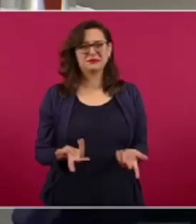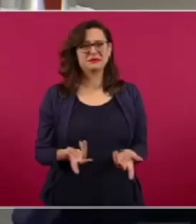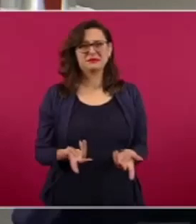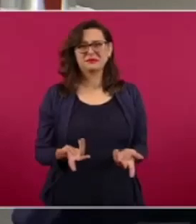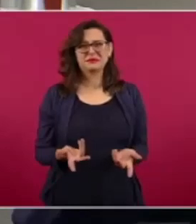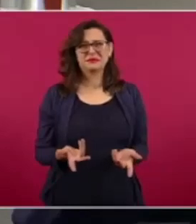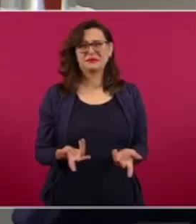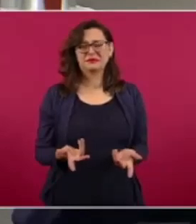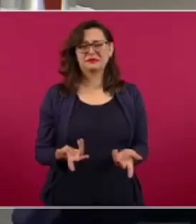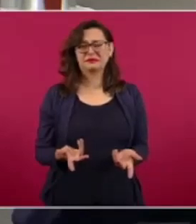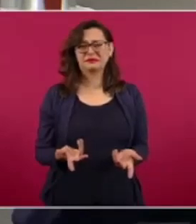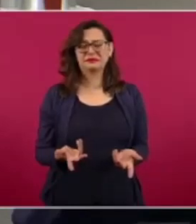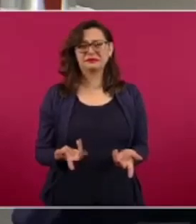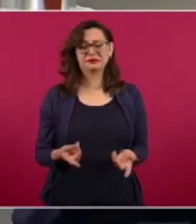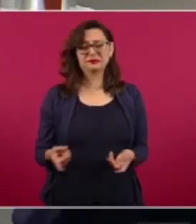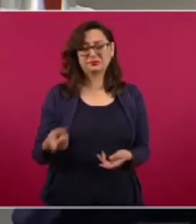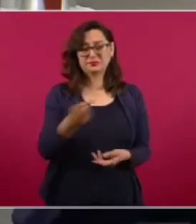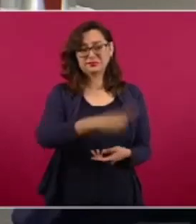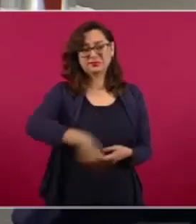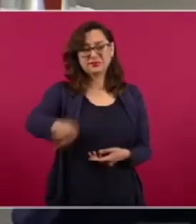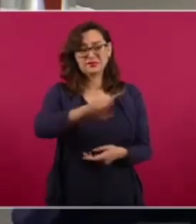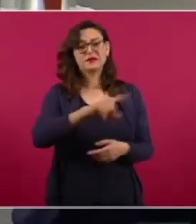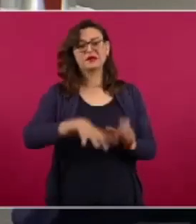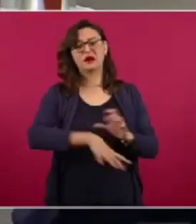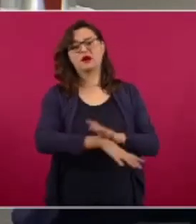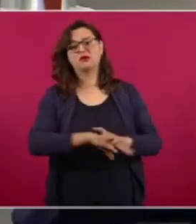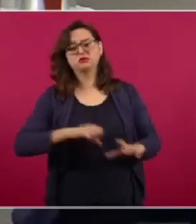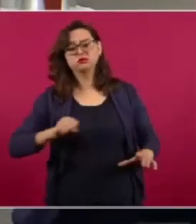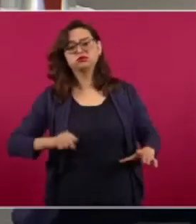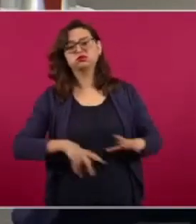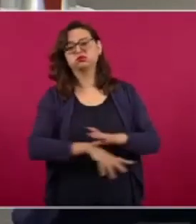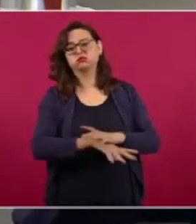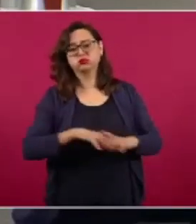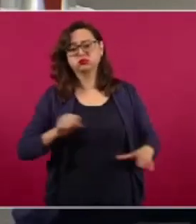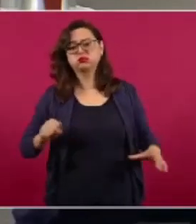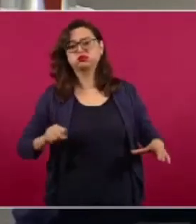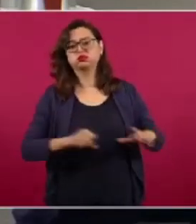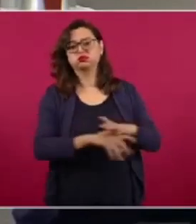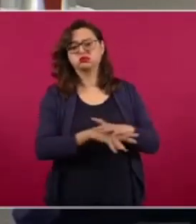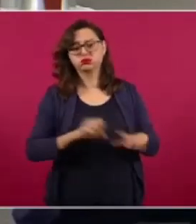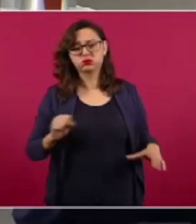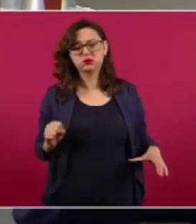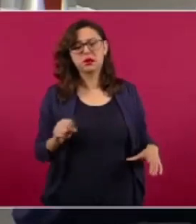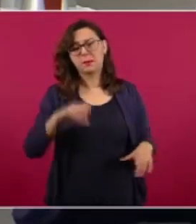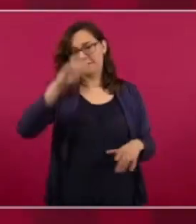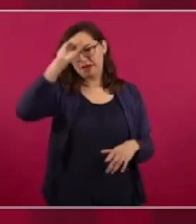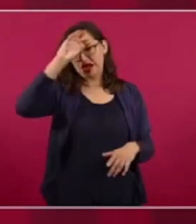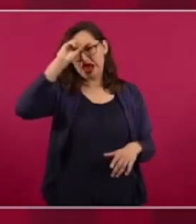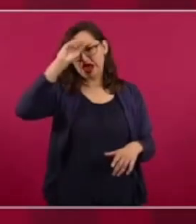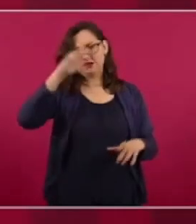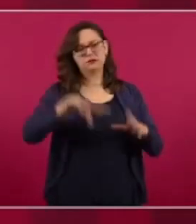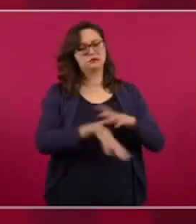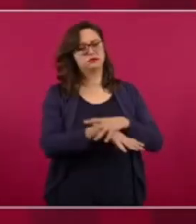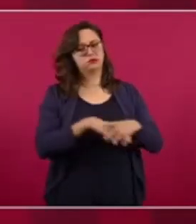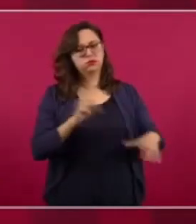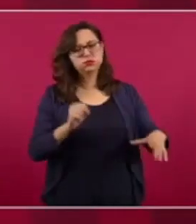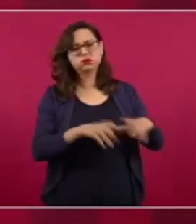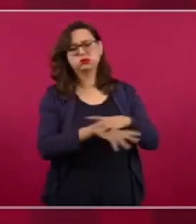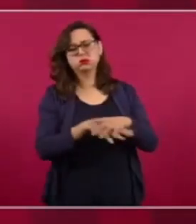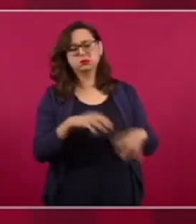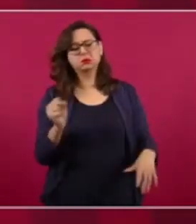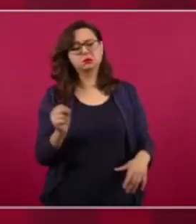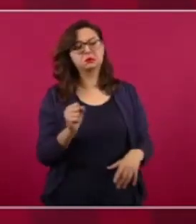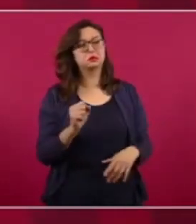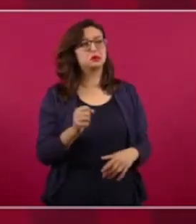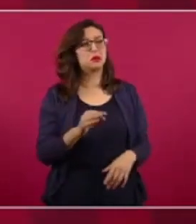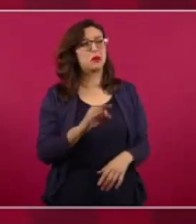el tema, el explotar las minas, en